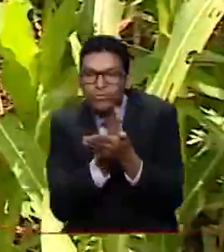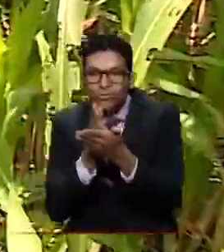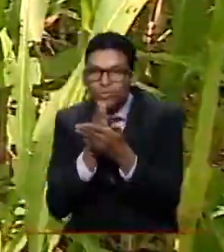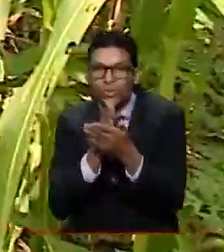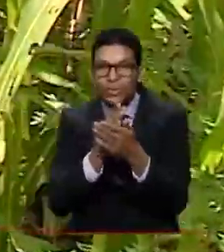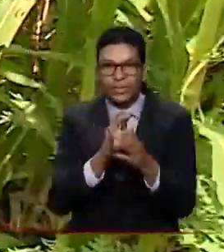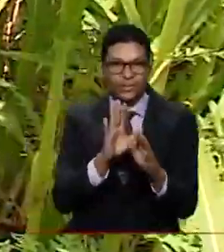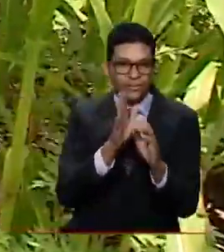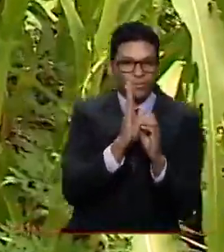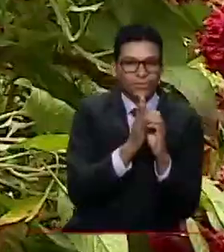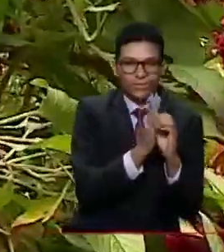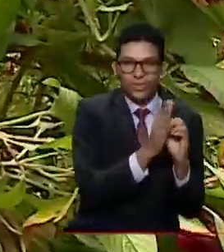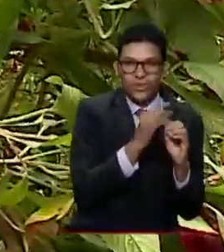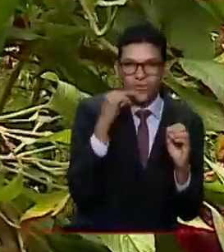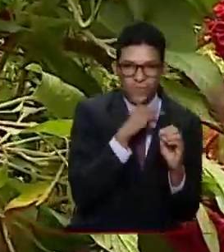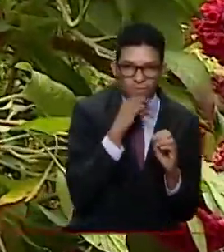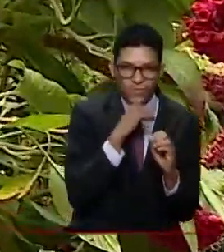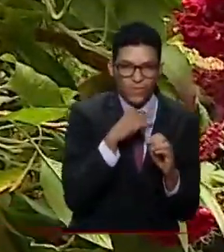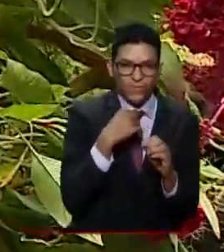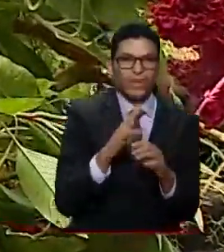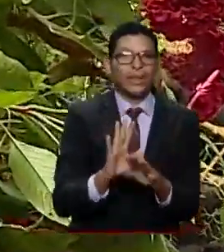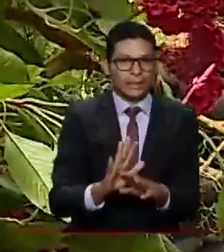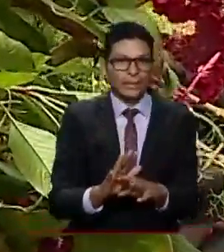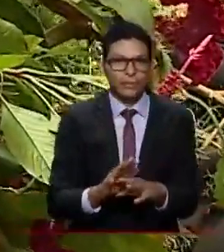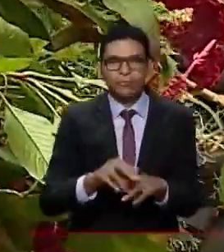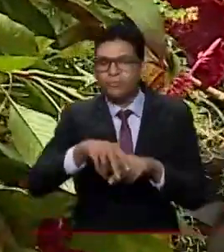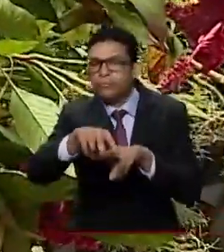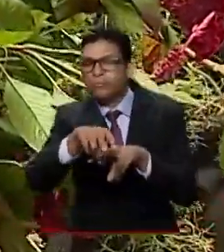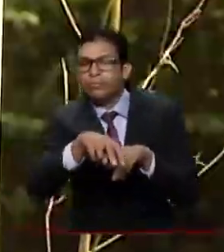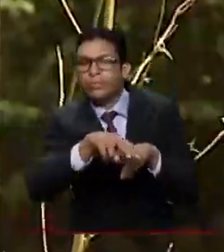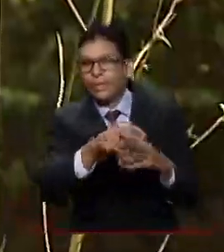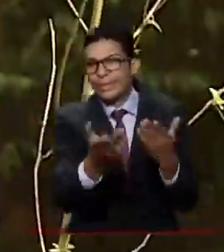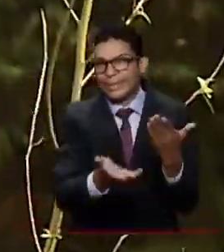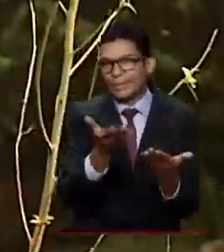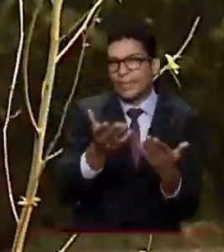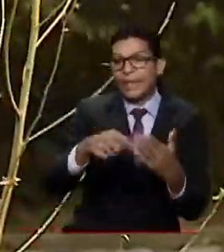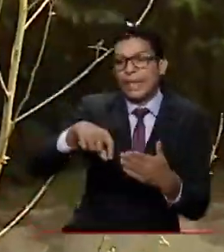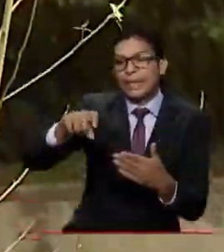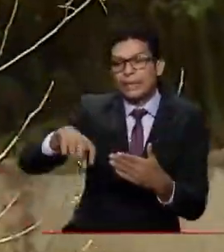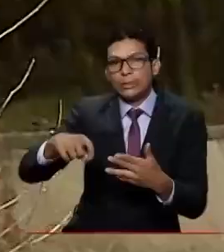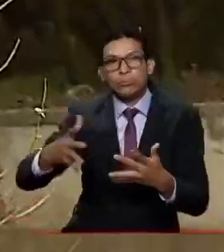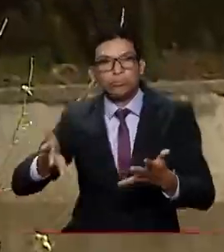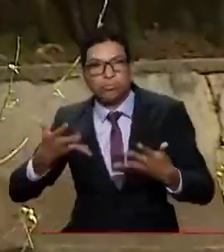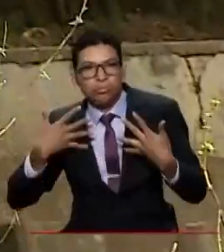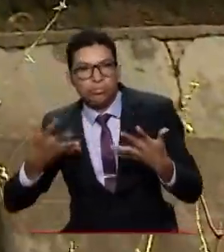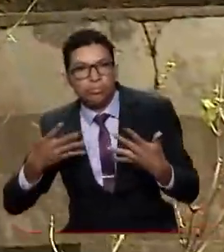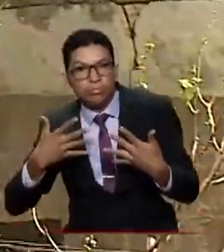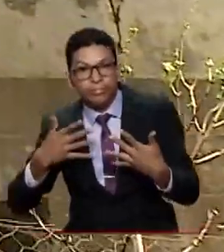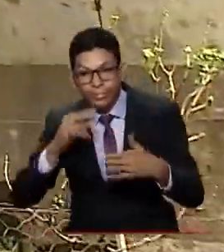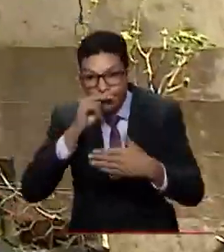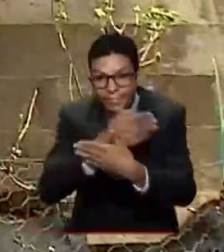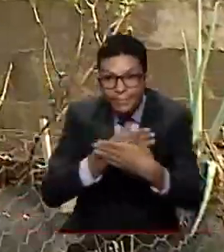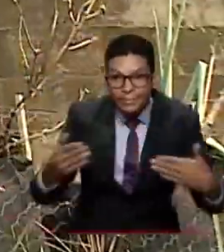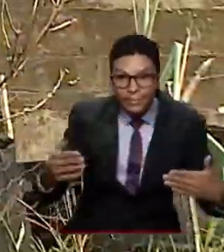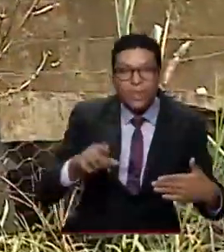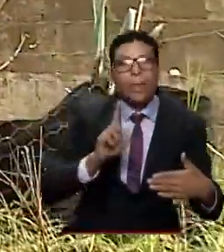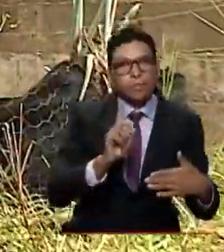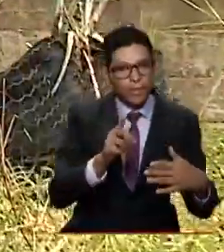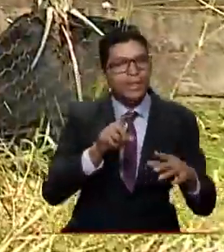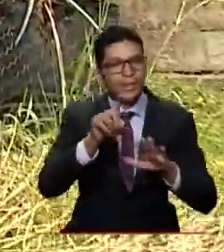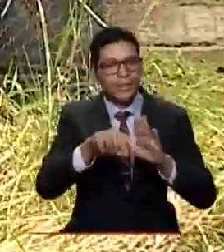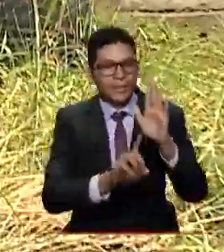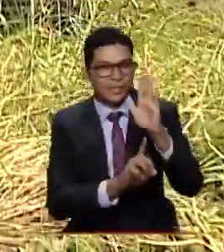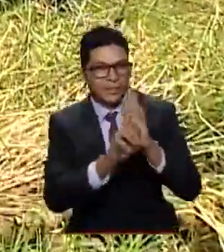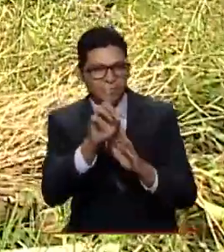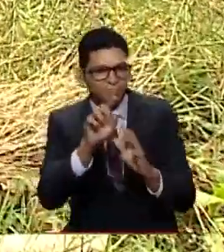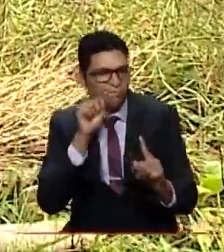que en esta huerta se cultiva varía de acuerdo a la necesidad y condiciones climáticas, y los menores involucrados en su gestión también le apuestan al